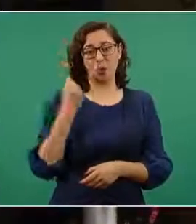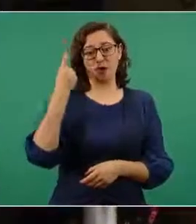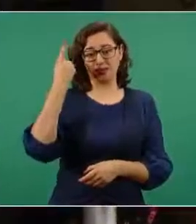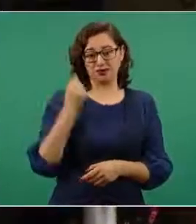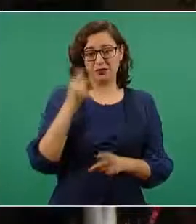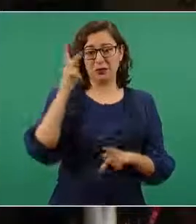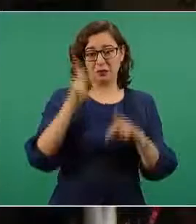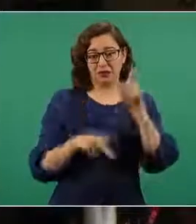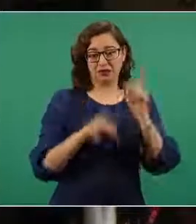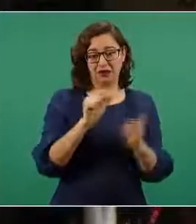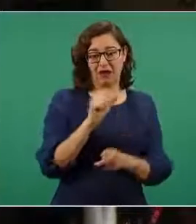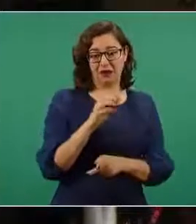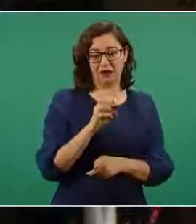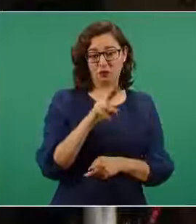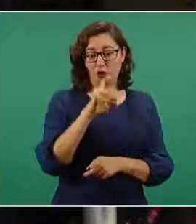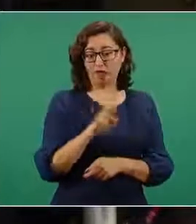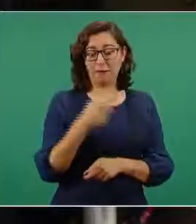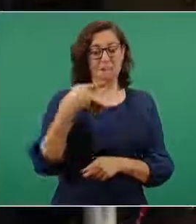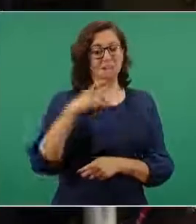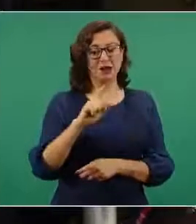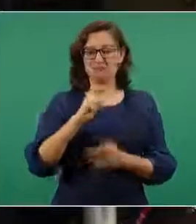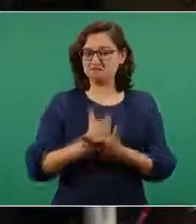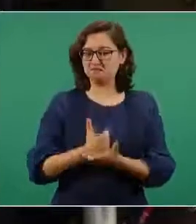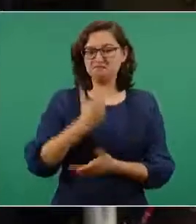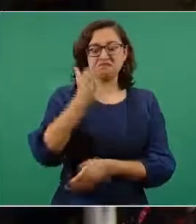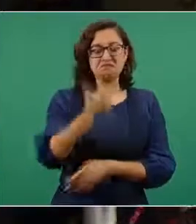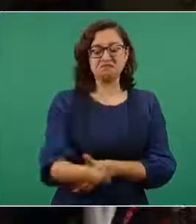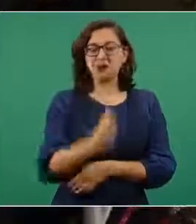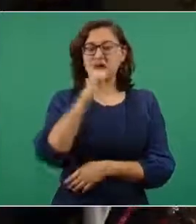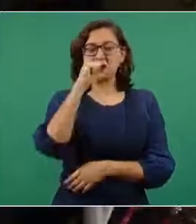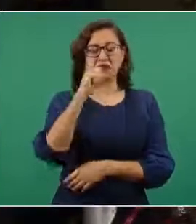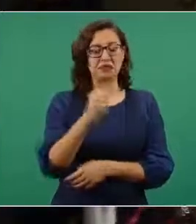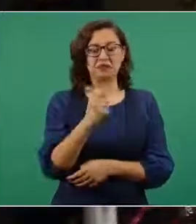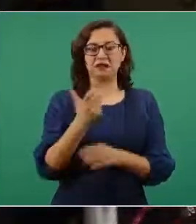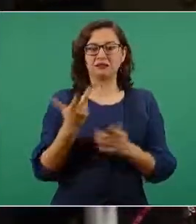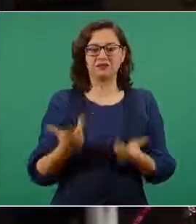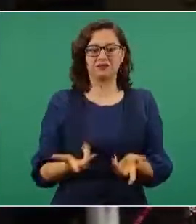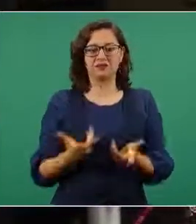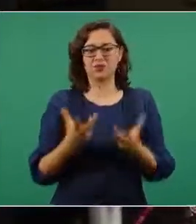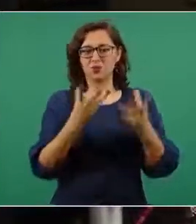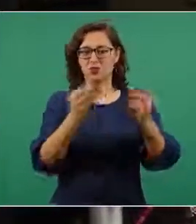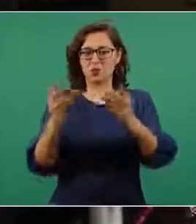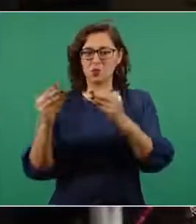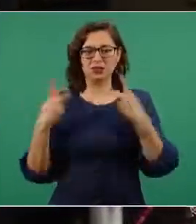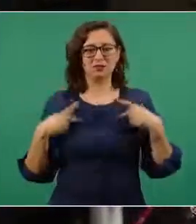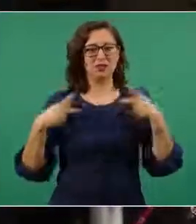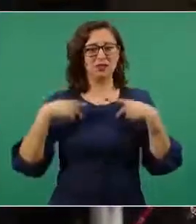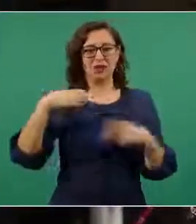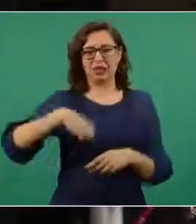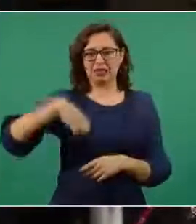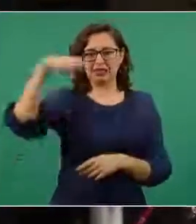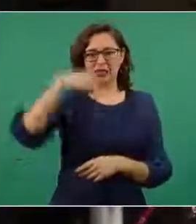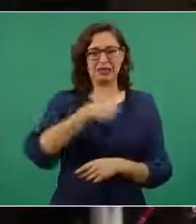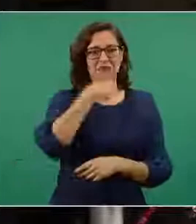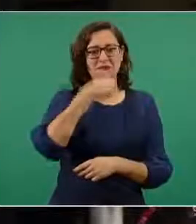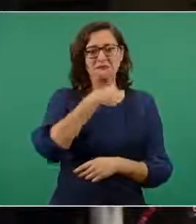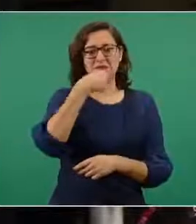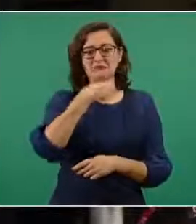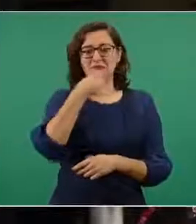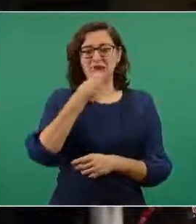que no se las quieren dar, que no les quieren hacer válido. Hay muchos adultos mayores, presidente, que